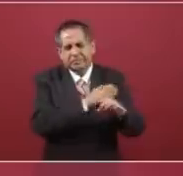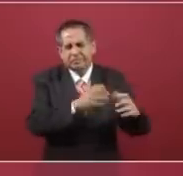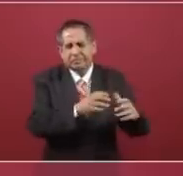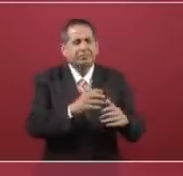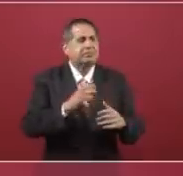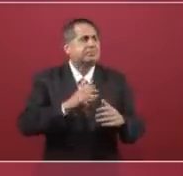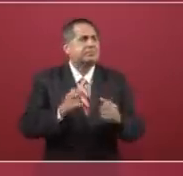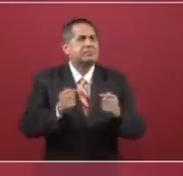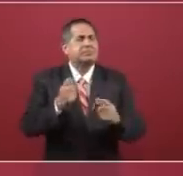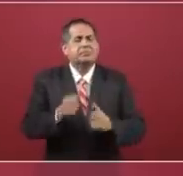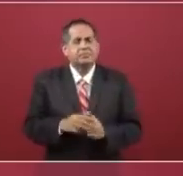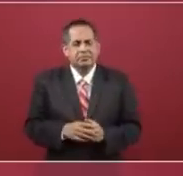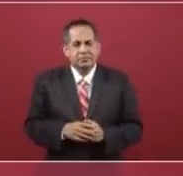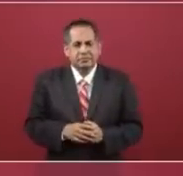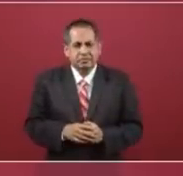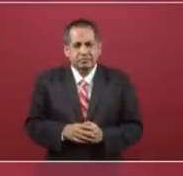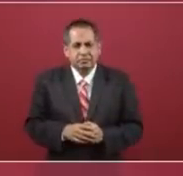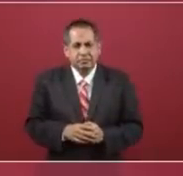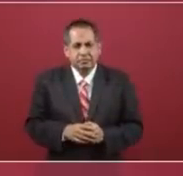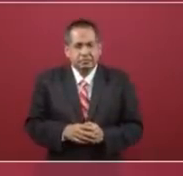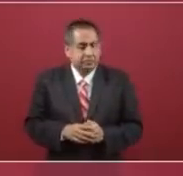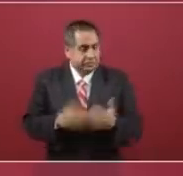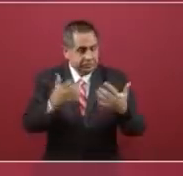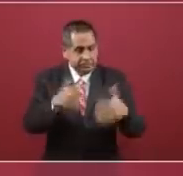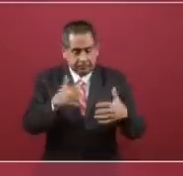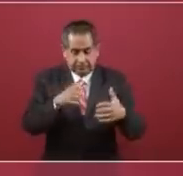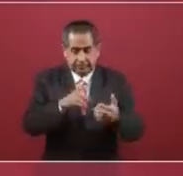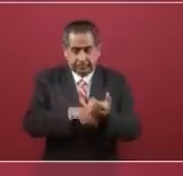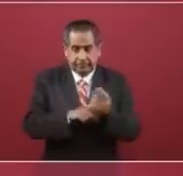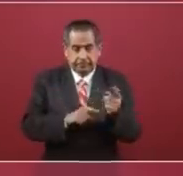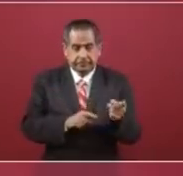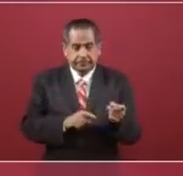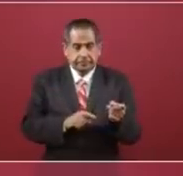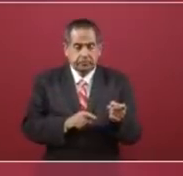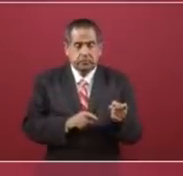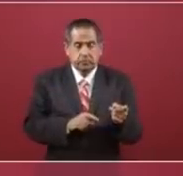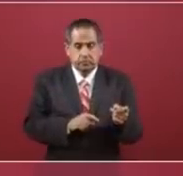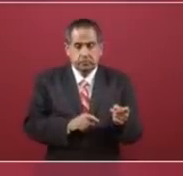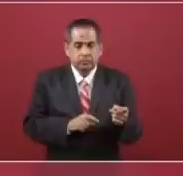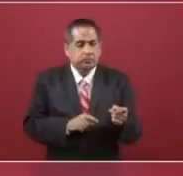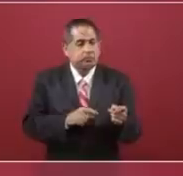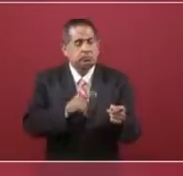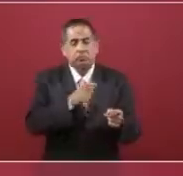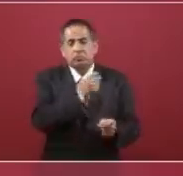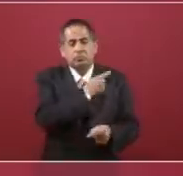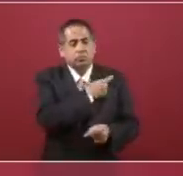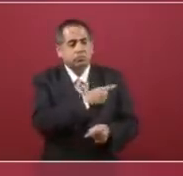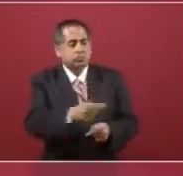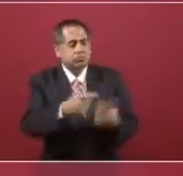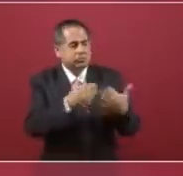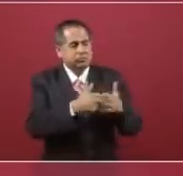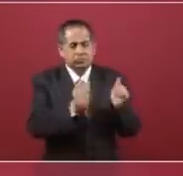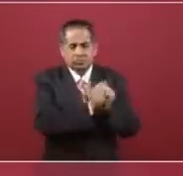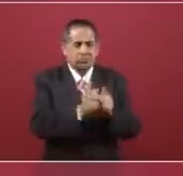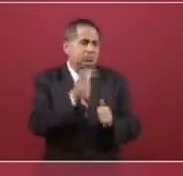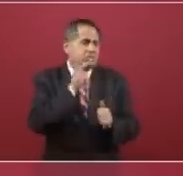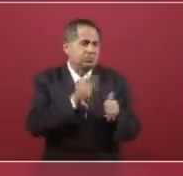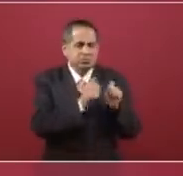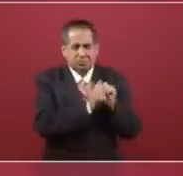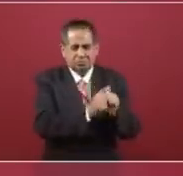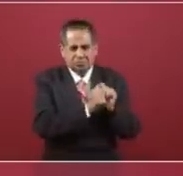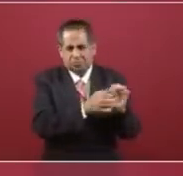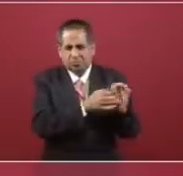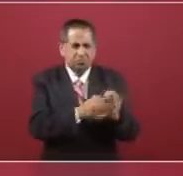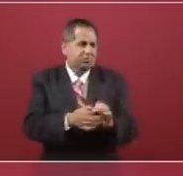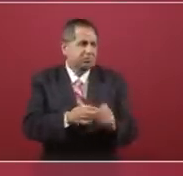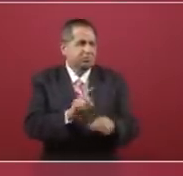Hay empresas que vienen trabajando a Pemex, a trabajándole